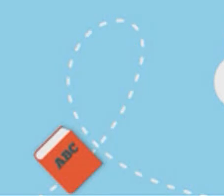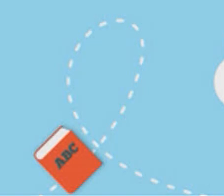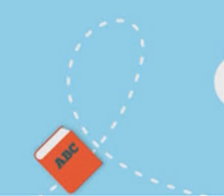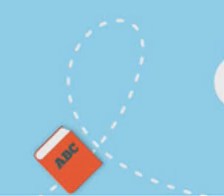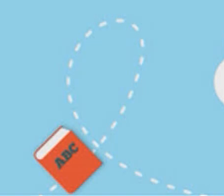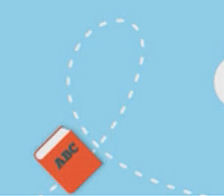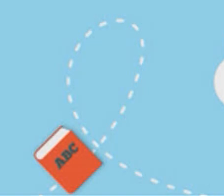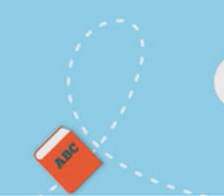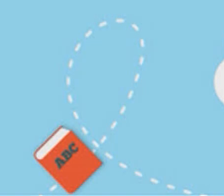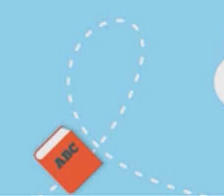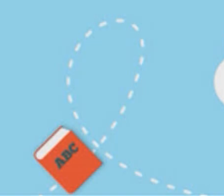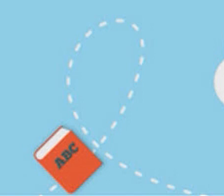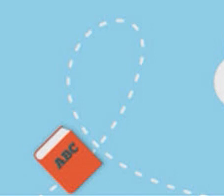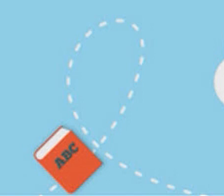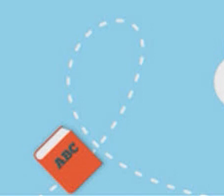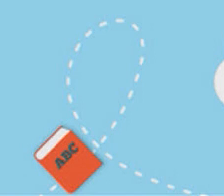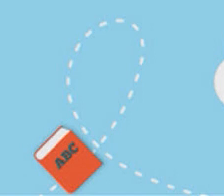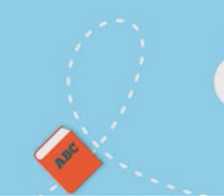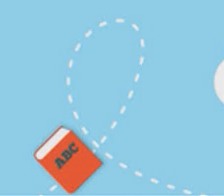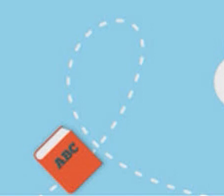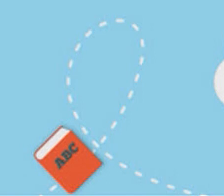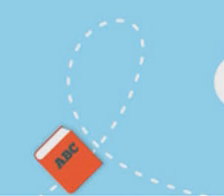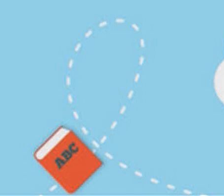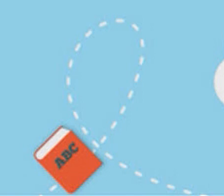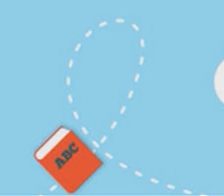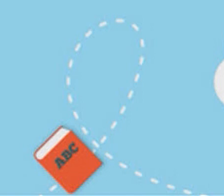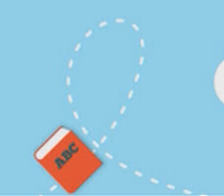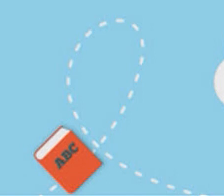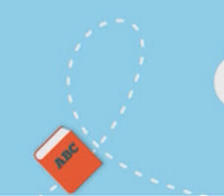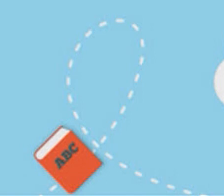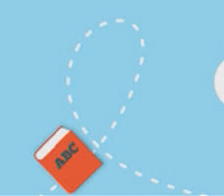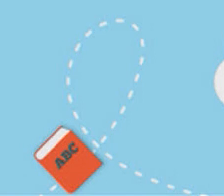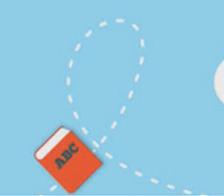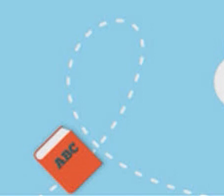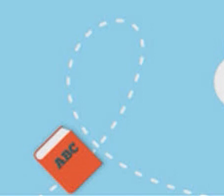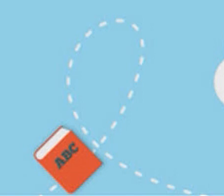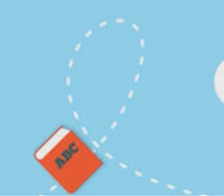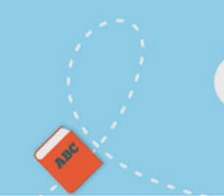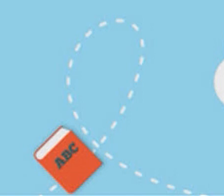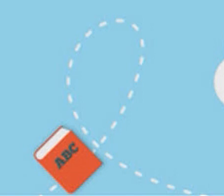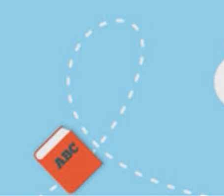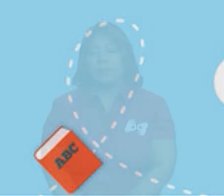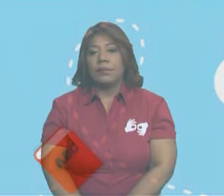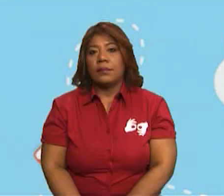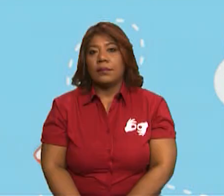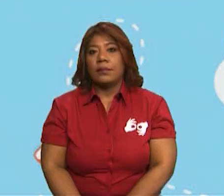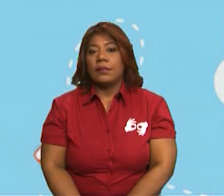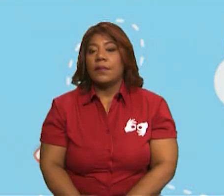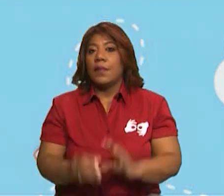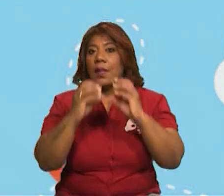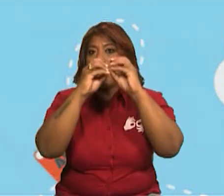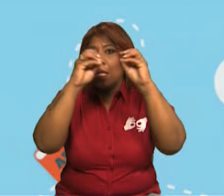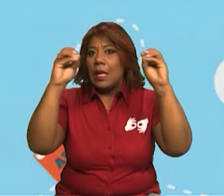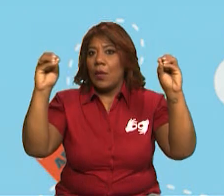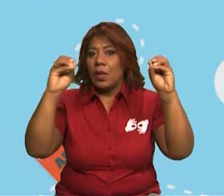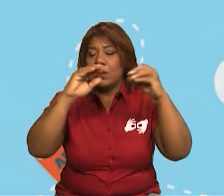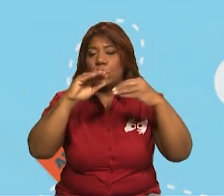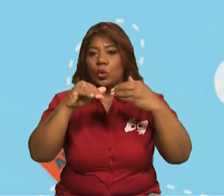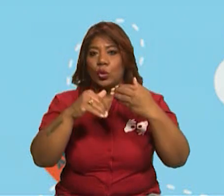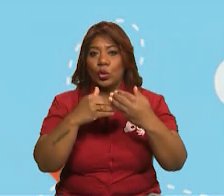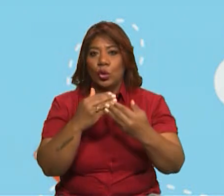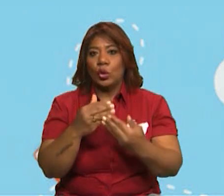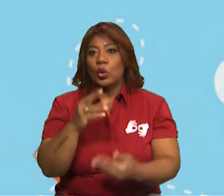y todo lo que puede contener una oración. No necesariamente las va a tener todas en una sola, sin